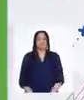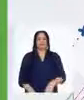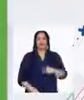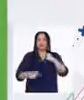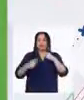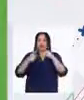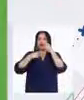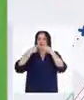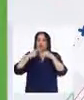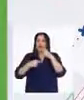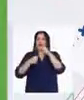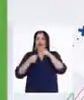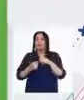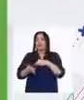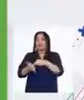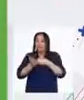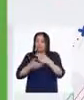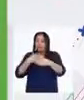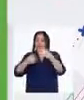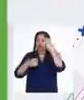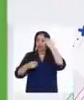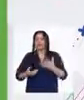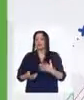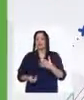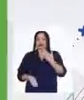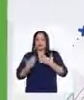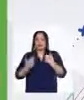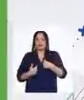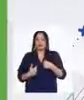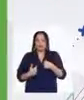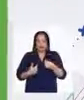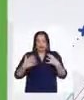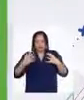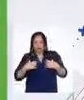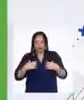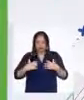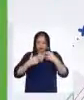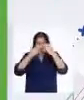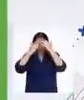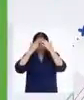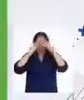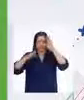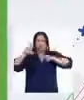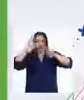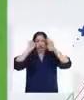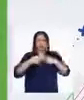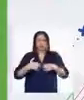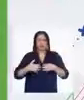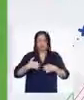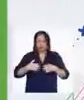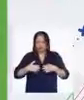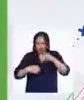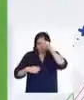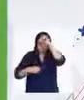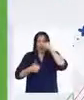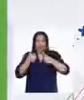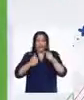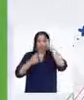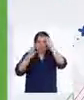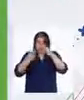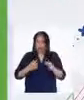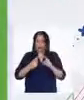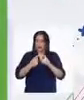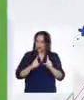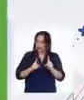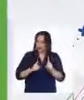Estos comentarios, estas experiencias van a generar sin duda algún tipo de presión, frustración, estrés en ti.